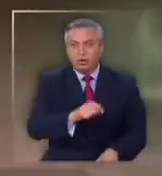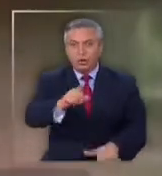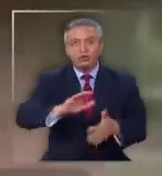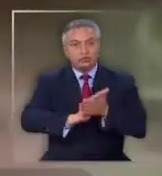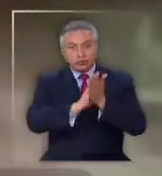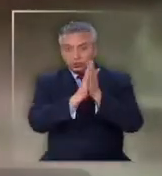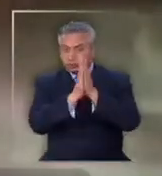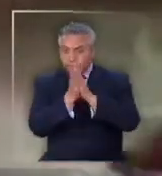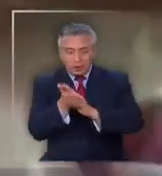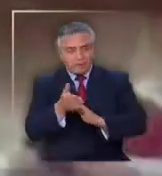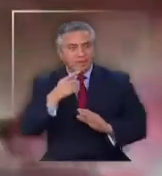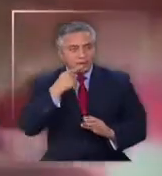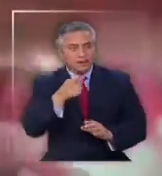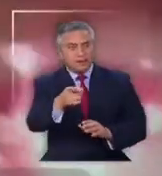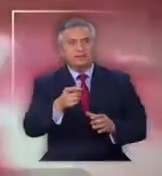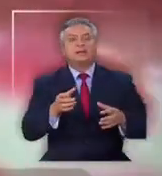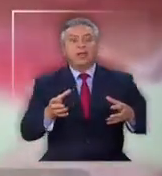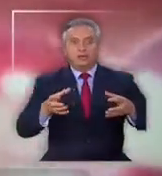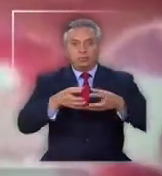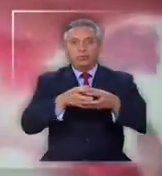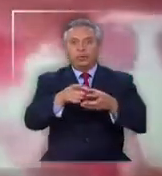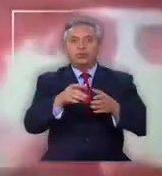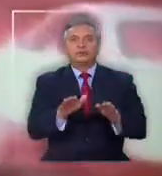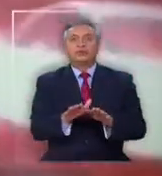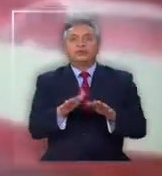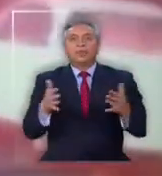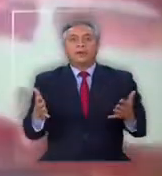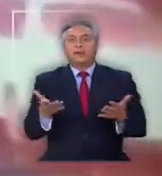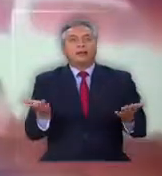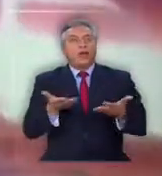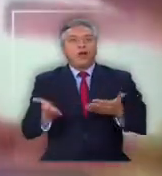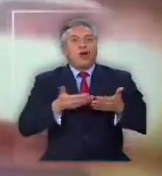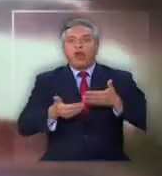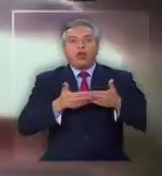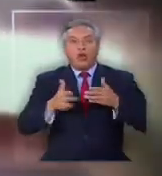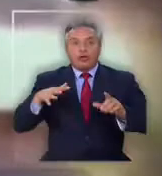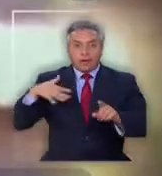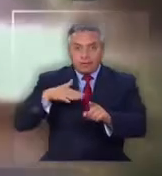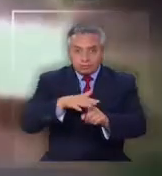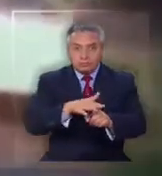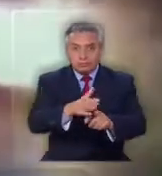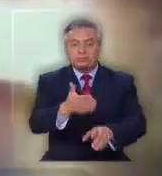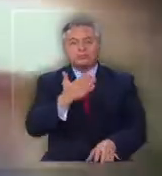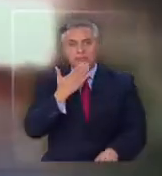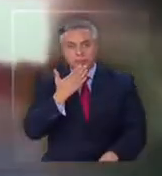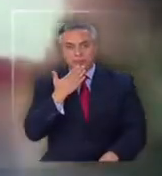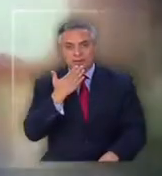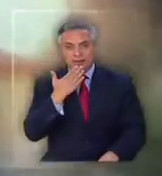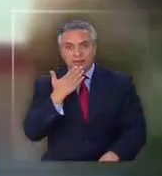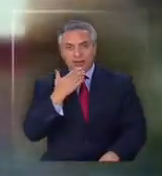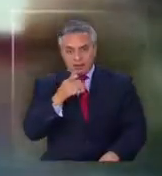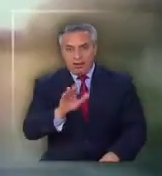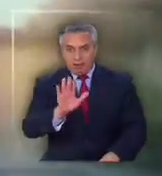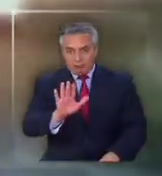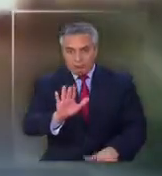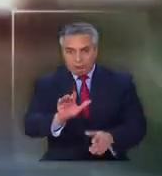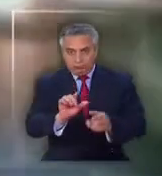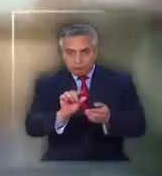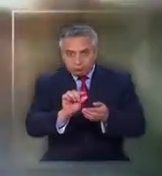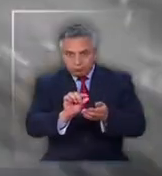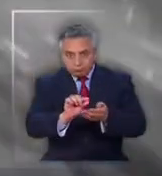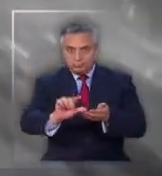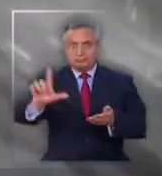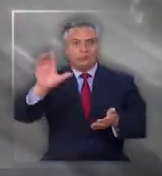Totalmente acorralados. ¿Quiénes eran? La sorpresa. ¿Desde dónde los seguían? También. Así comenzó todo.